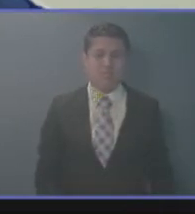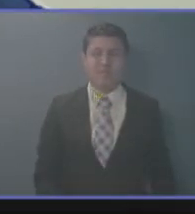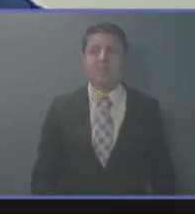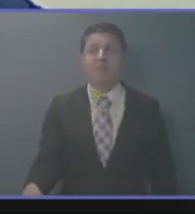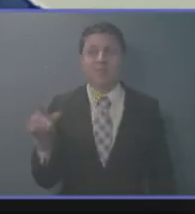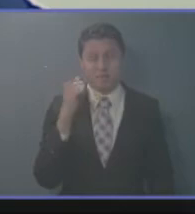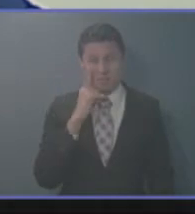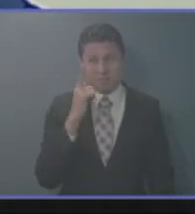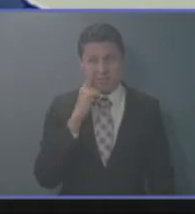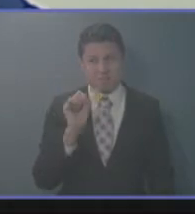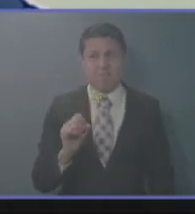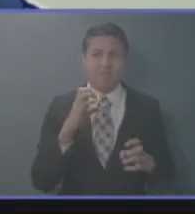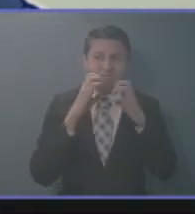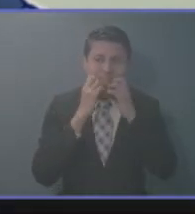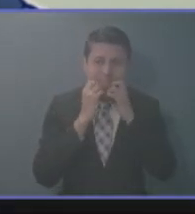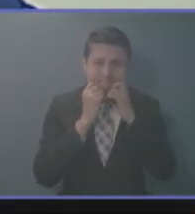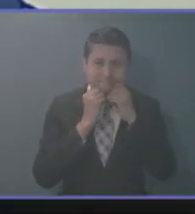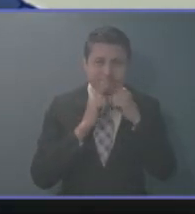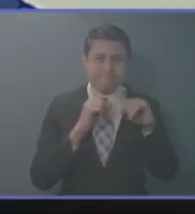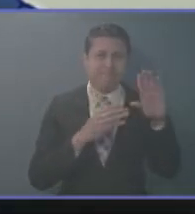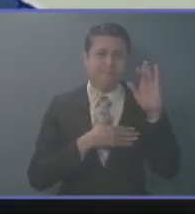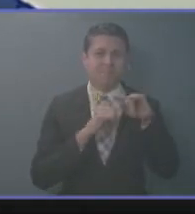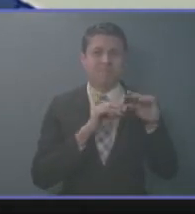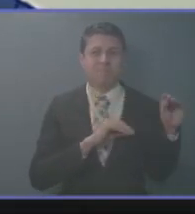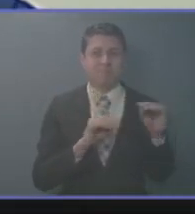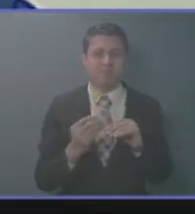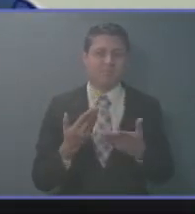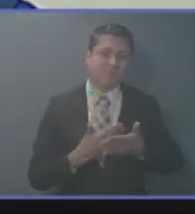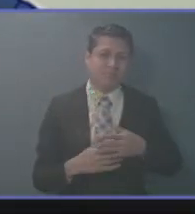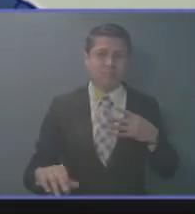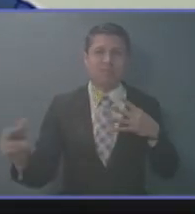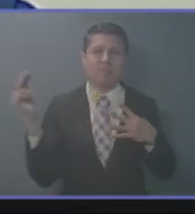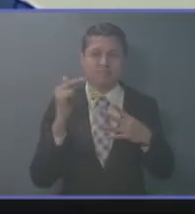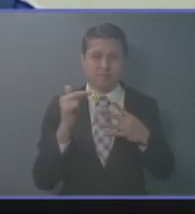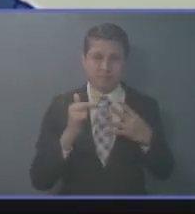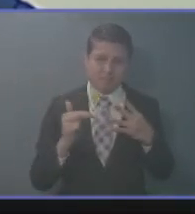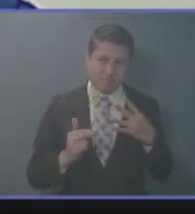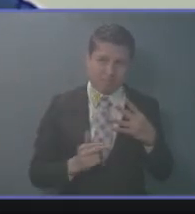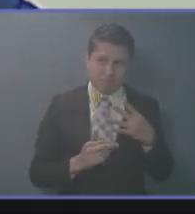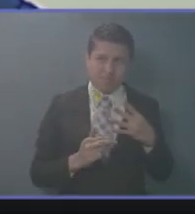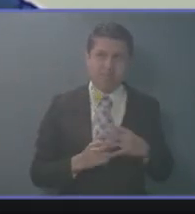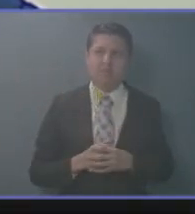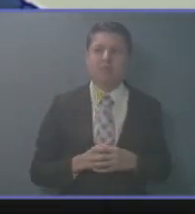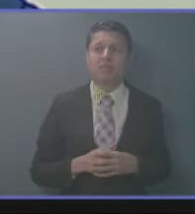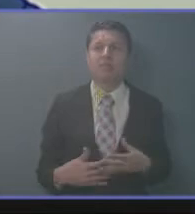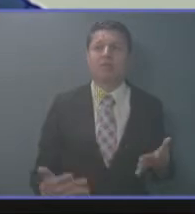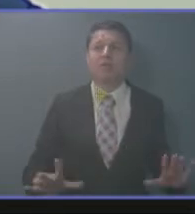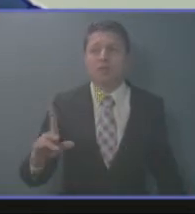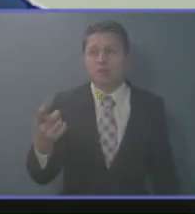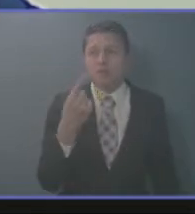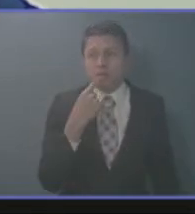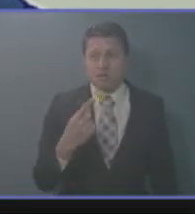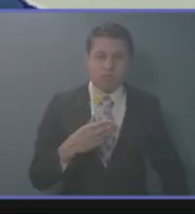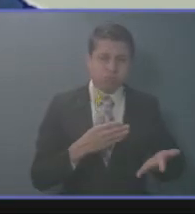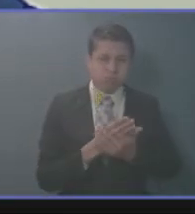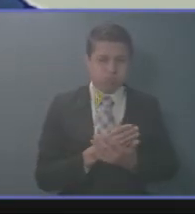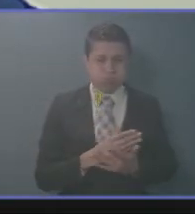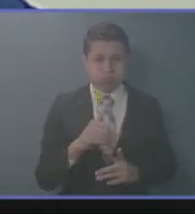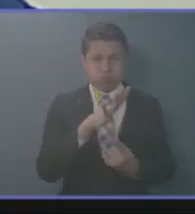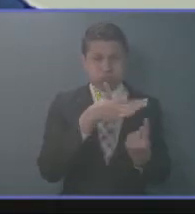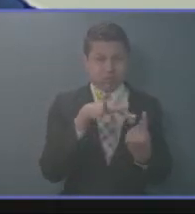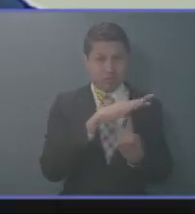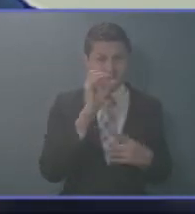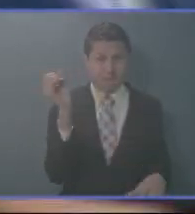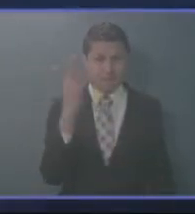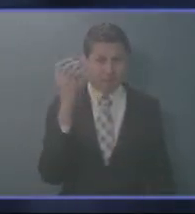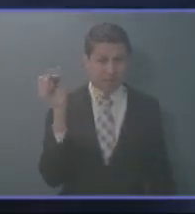tendientes a asegurar el cumplimiento de las medidas y normas sanitarias decretadas bajo el estado de emergencia